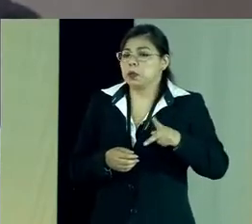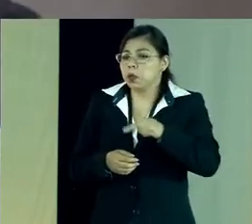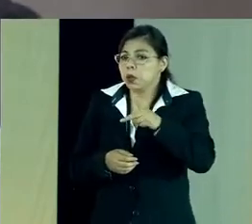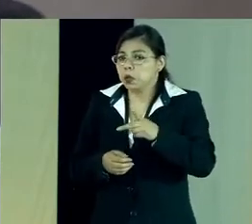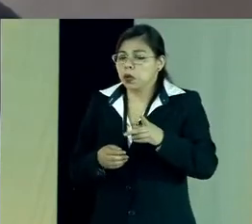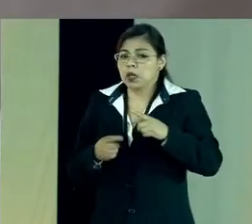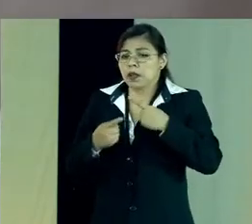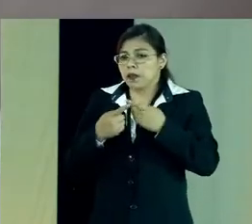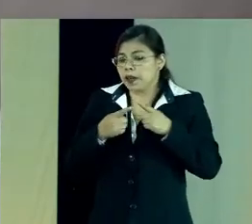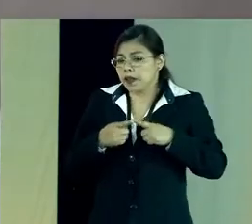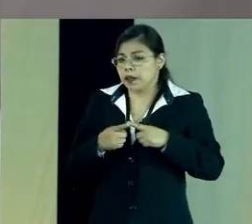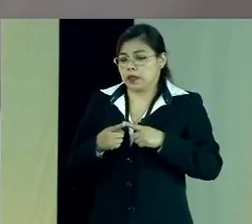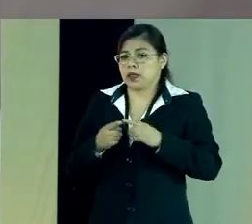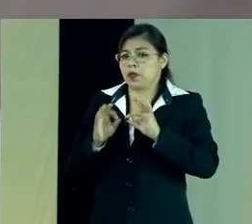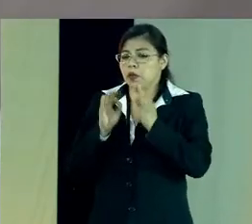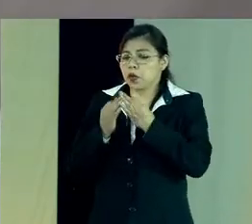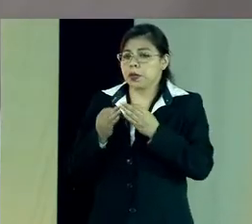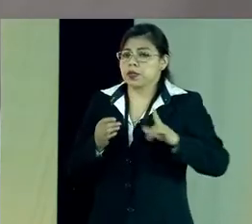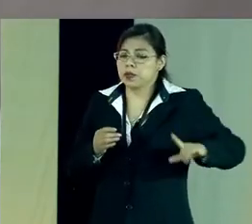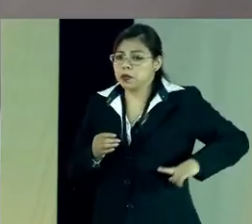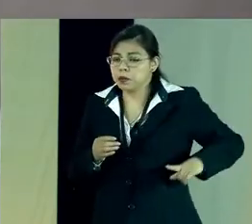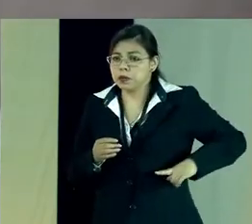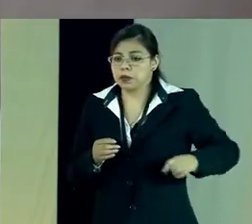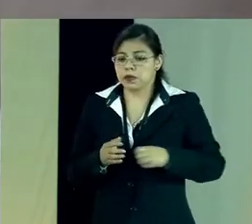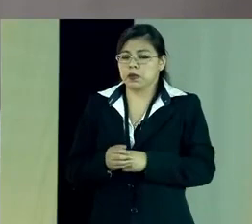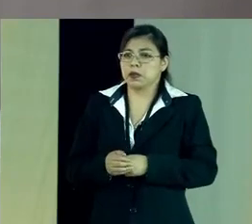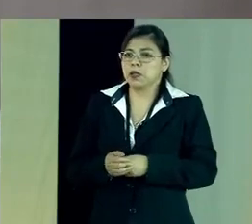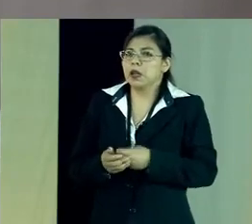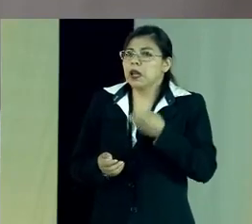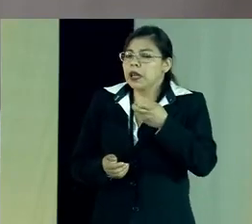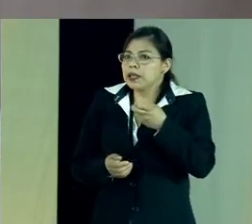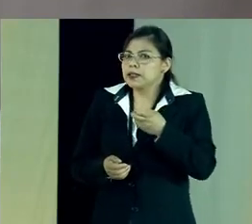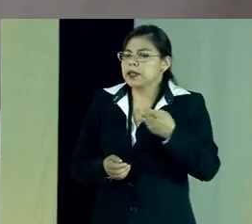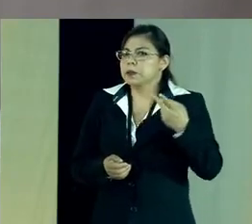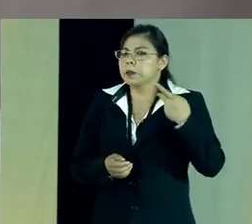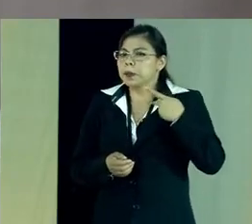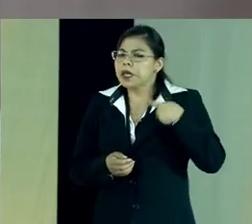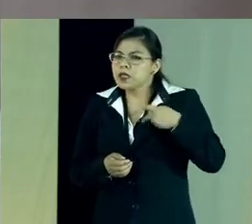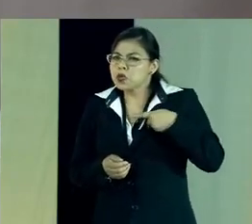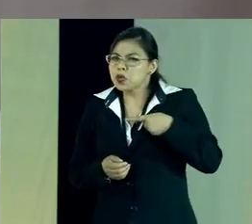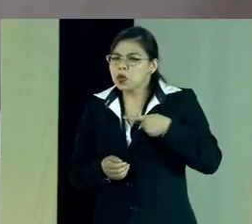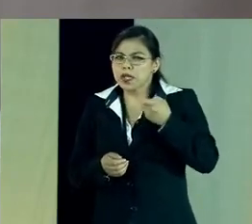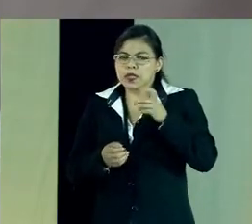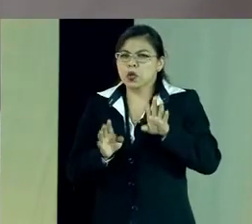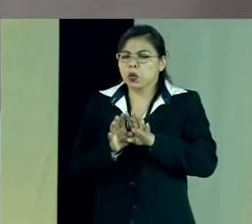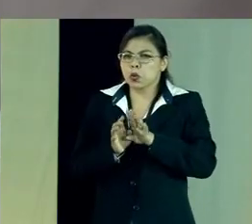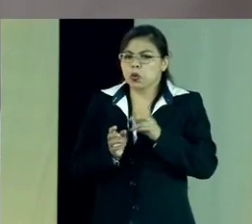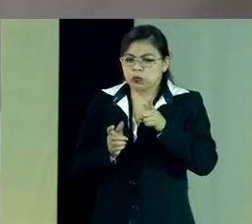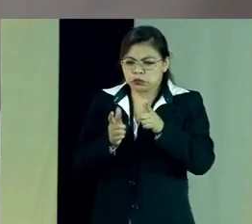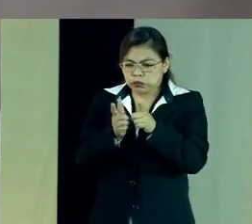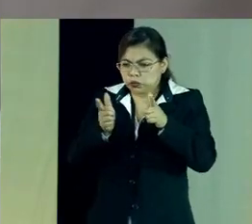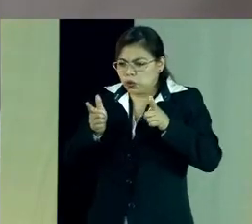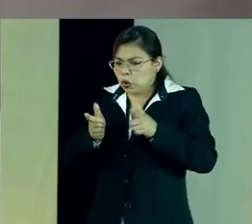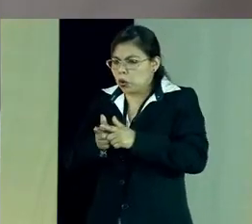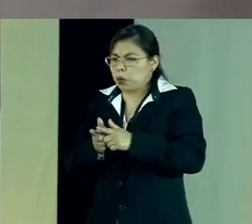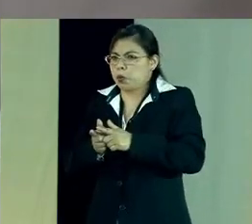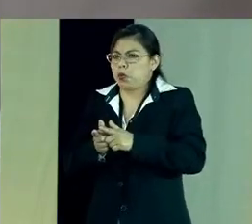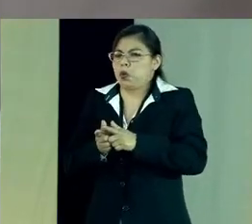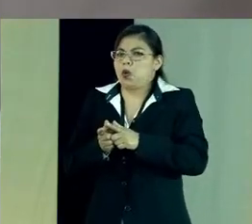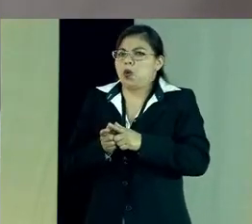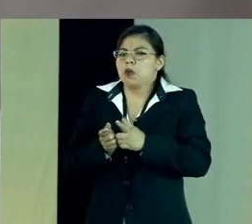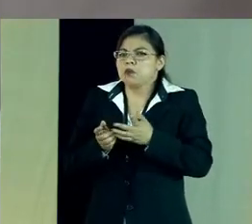gobierno estos en entes privados estos intereses de grupo de élite